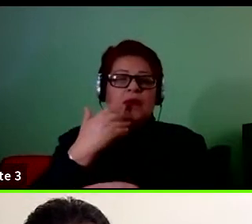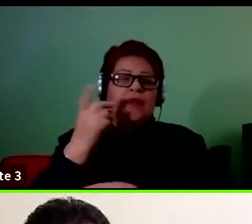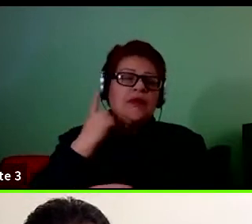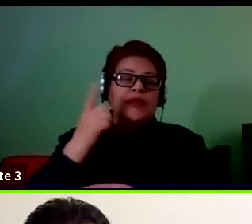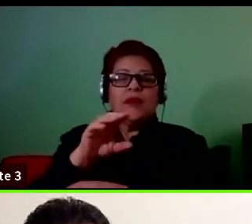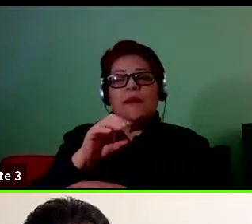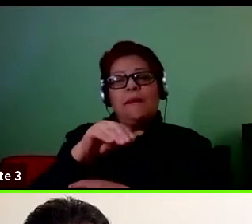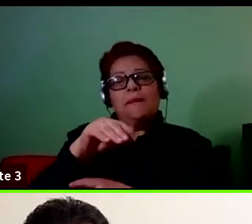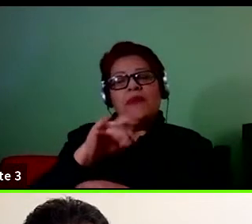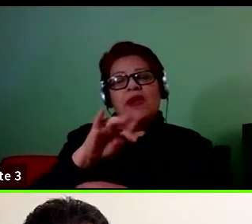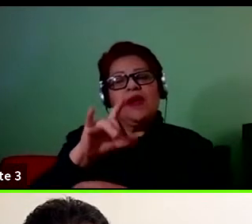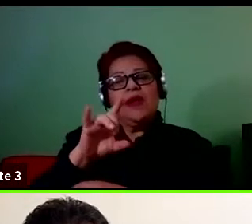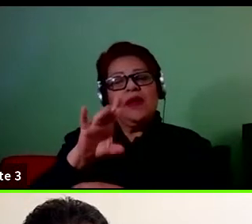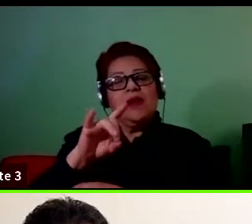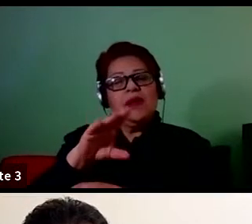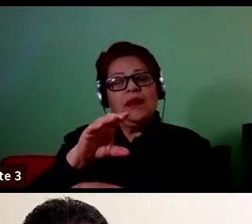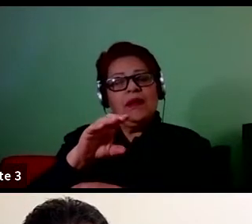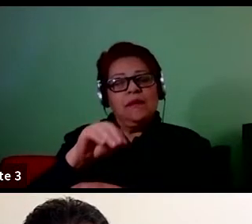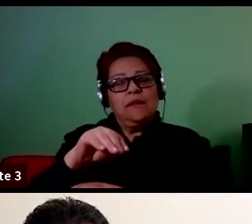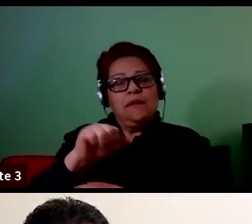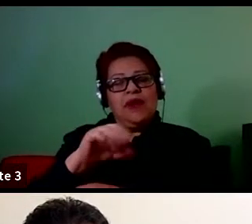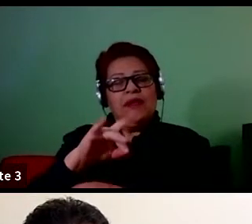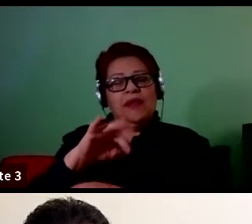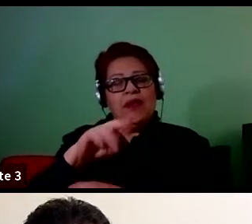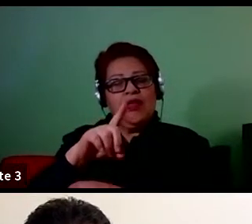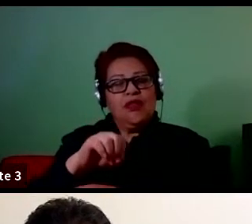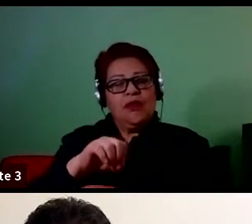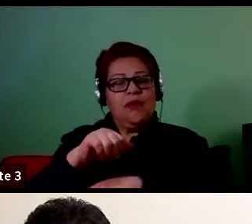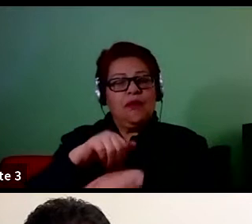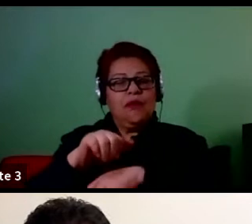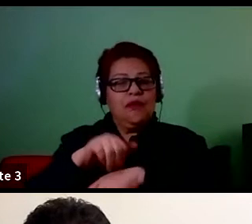Miguel Ángel Macedo Escartín. Foro 1, mesa 3.